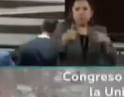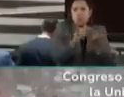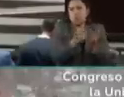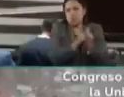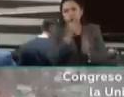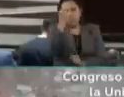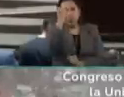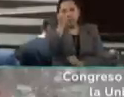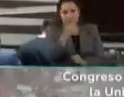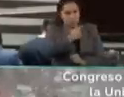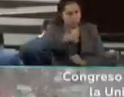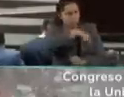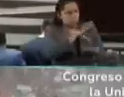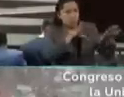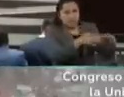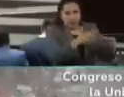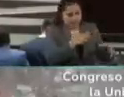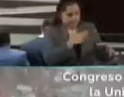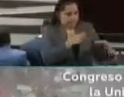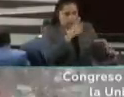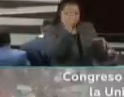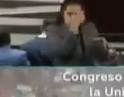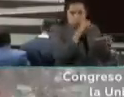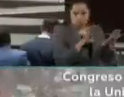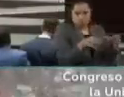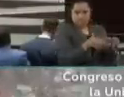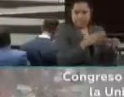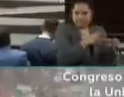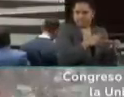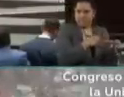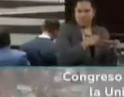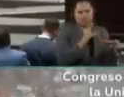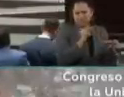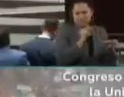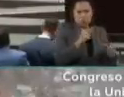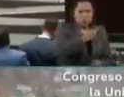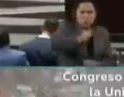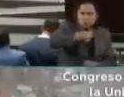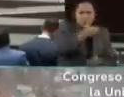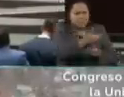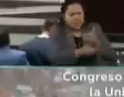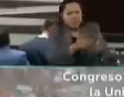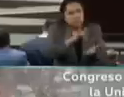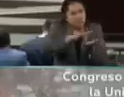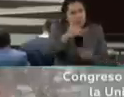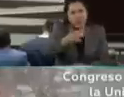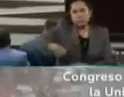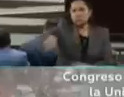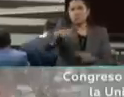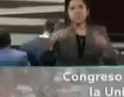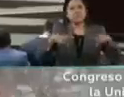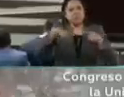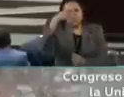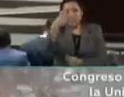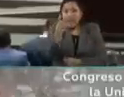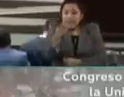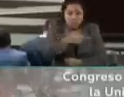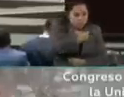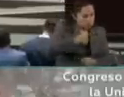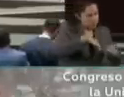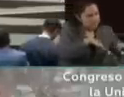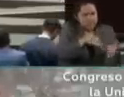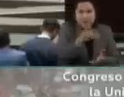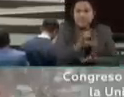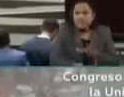es patrimonio del pueblo de México y a él nos debemos. Por ello, que no quede ninguna